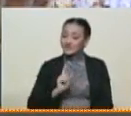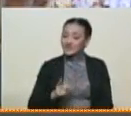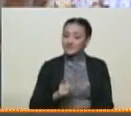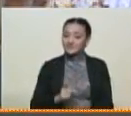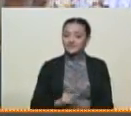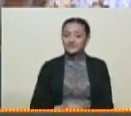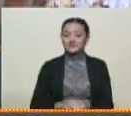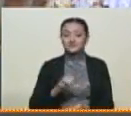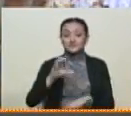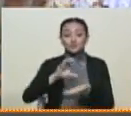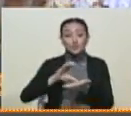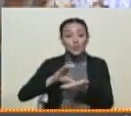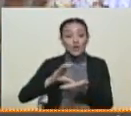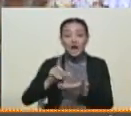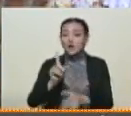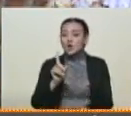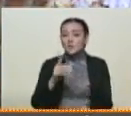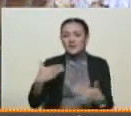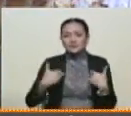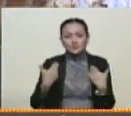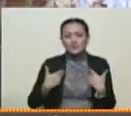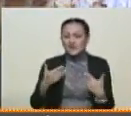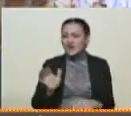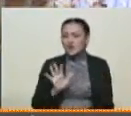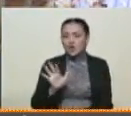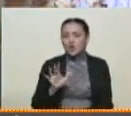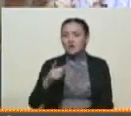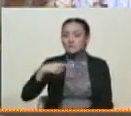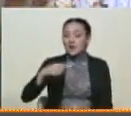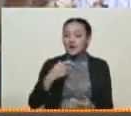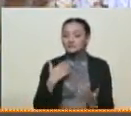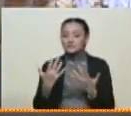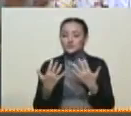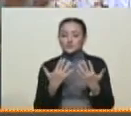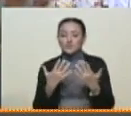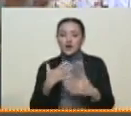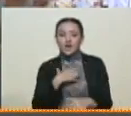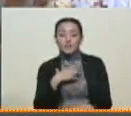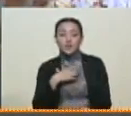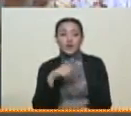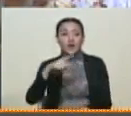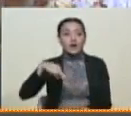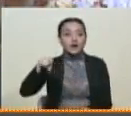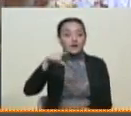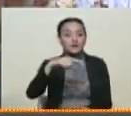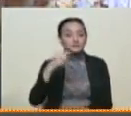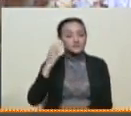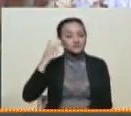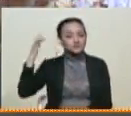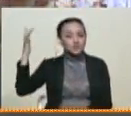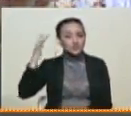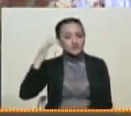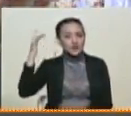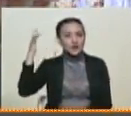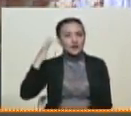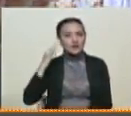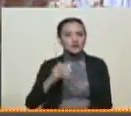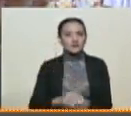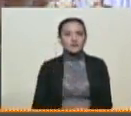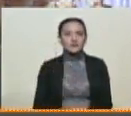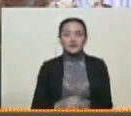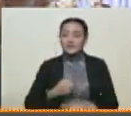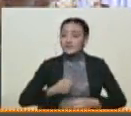ciudades tienen que ser no para sufrirla, tienen que ser para enamorarnos de ellas. tienen que ser para soñar con ella, tienen que ser